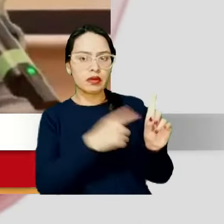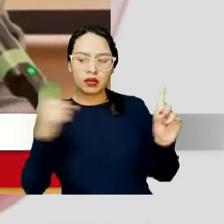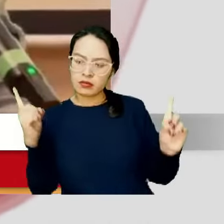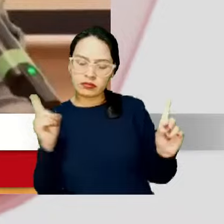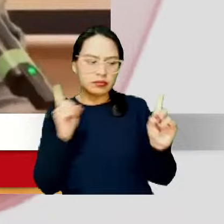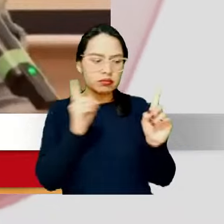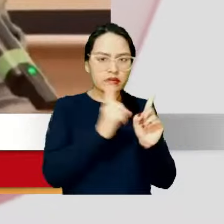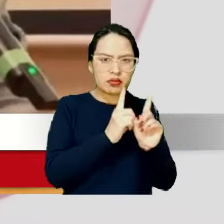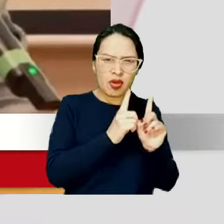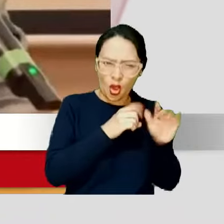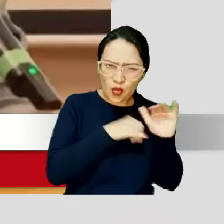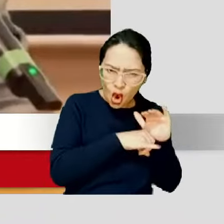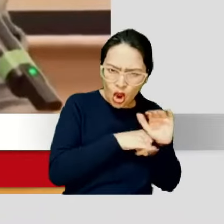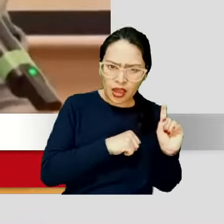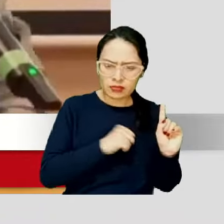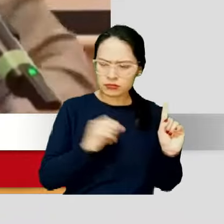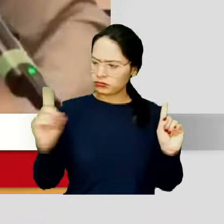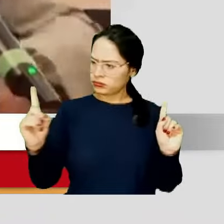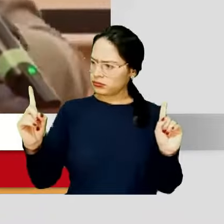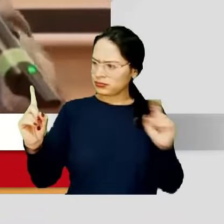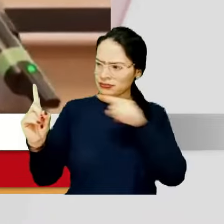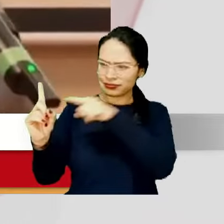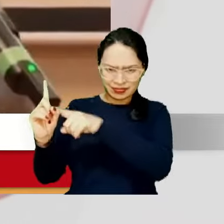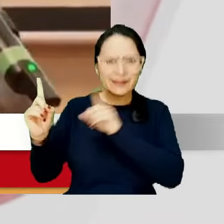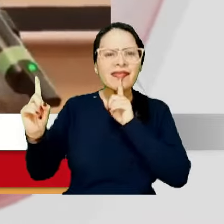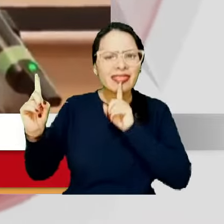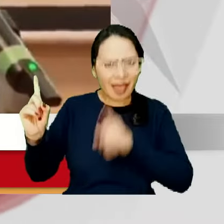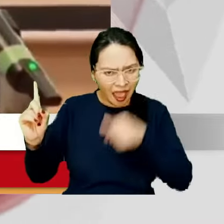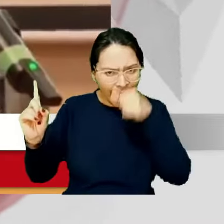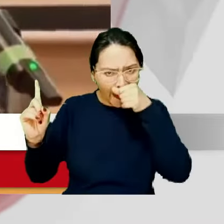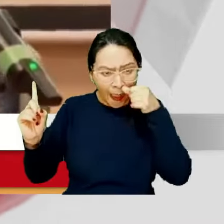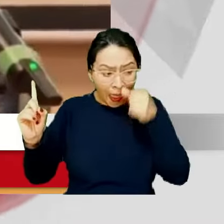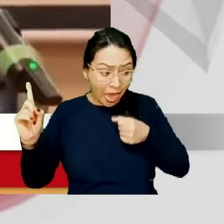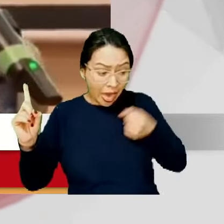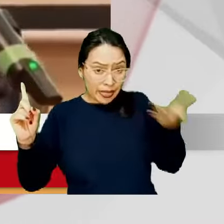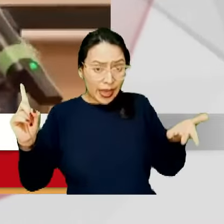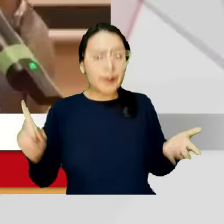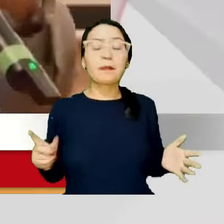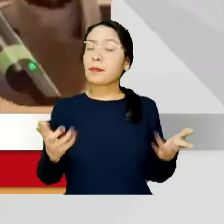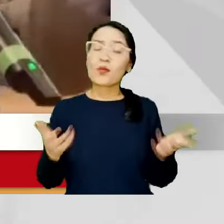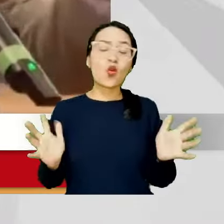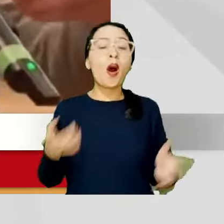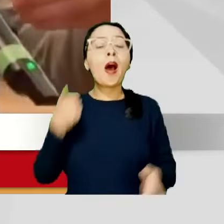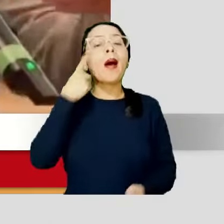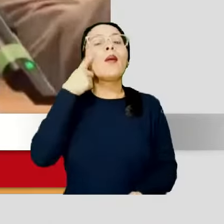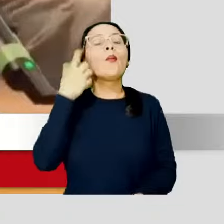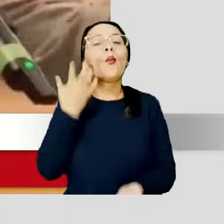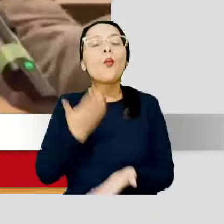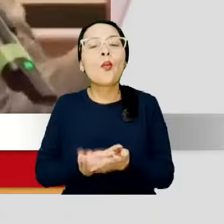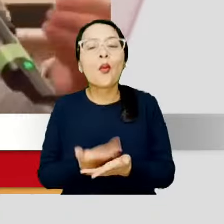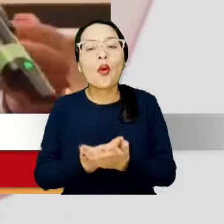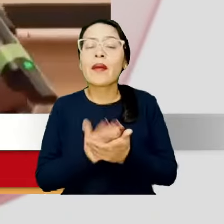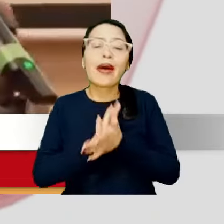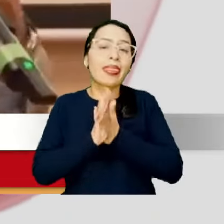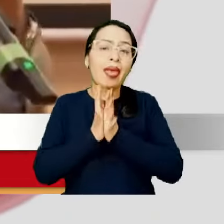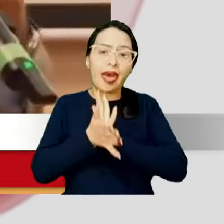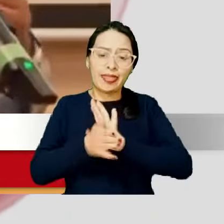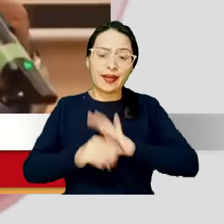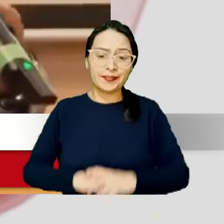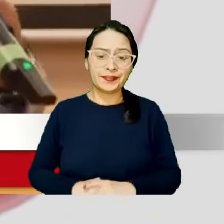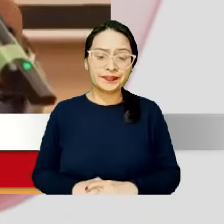un solo informe toxicológico, que es el que, según el Manual de Ciencias Forenses de Ecuador y algo parecido debe haber en República